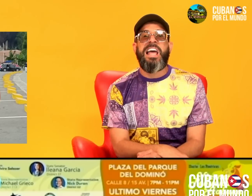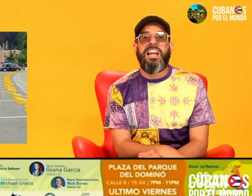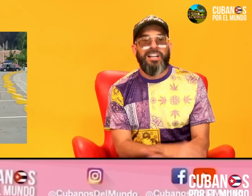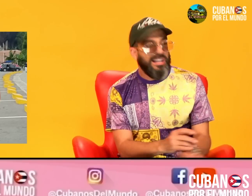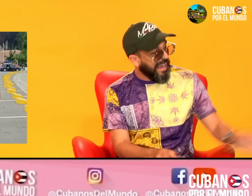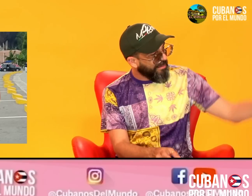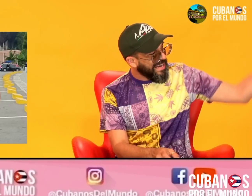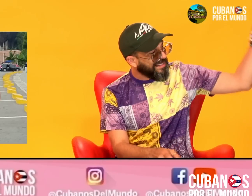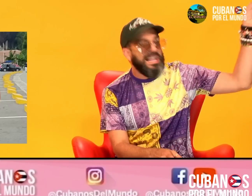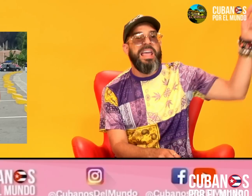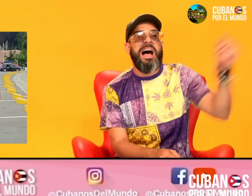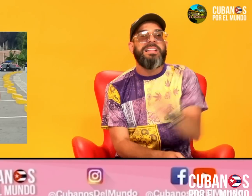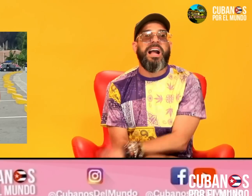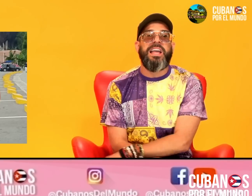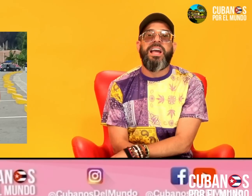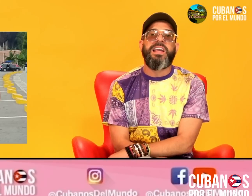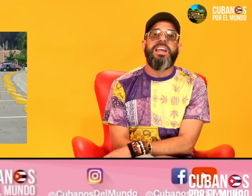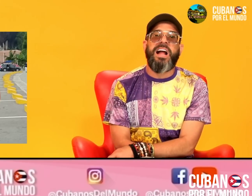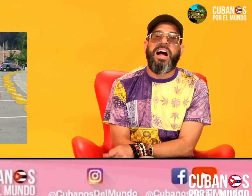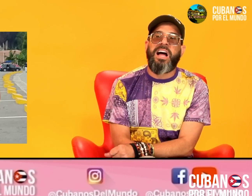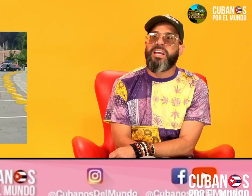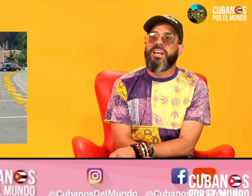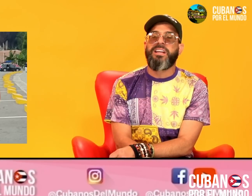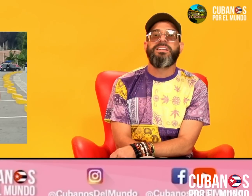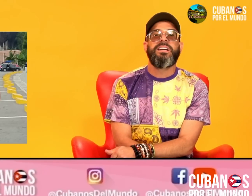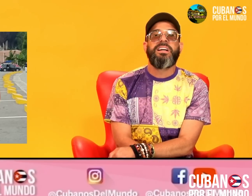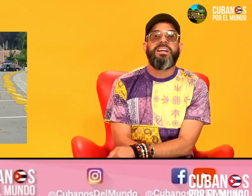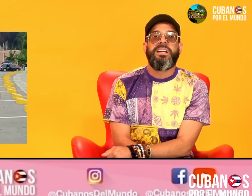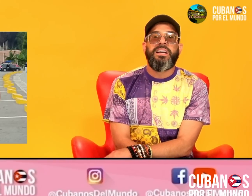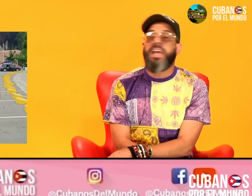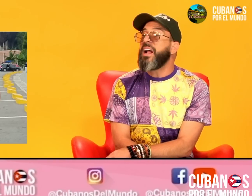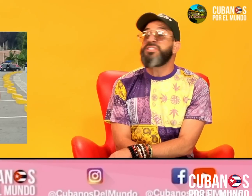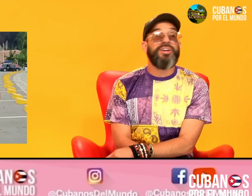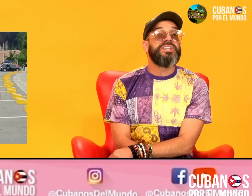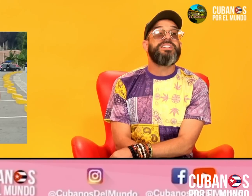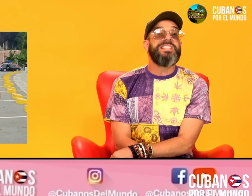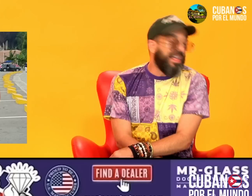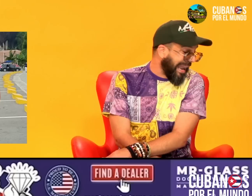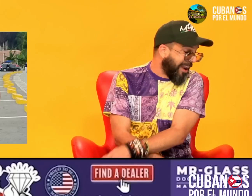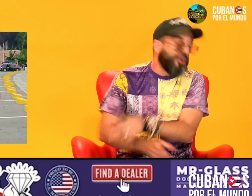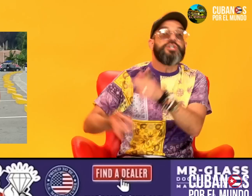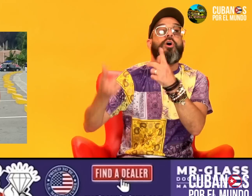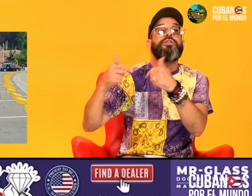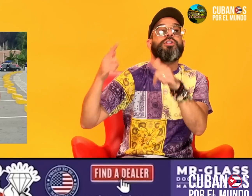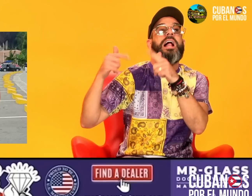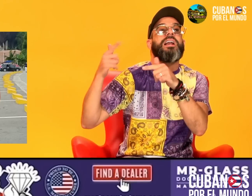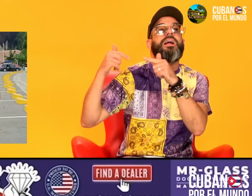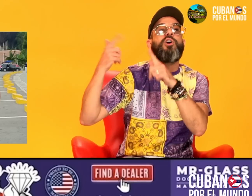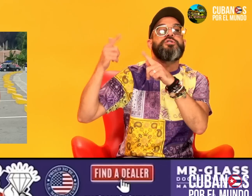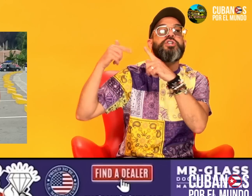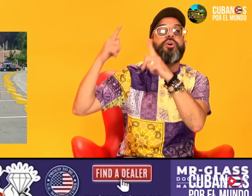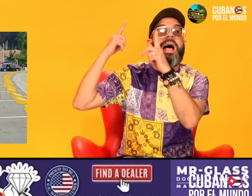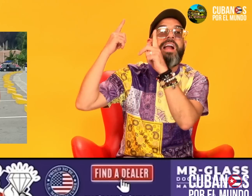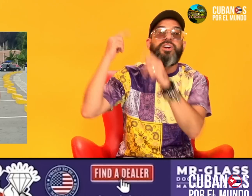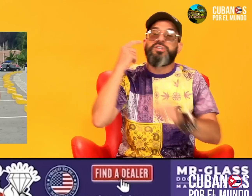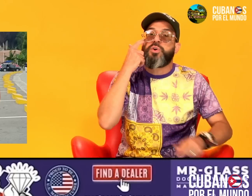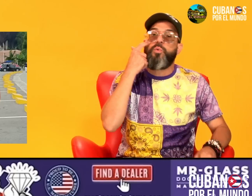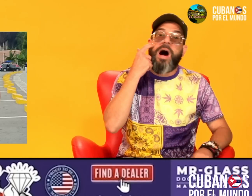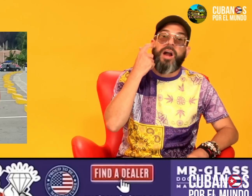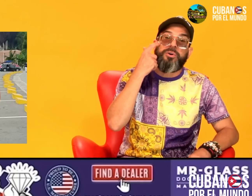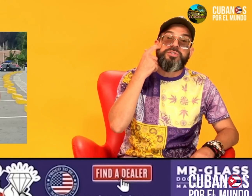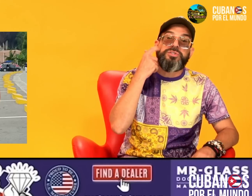dale. Camina hasta allá, hasta aquella esquina, Ade. Qué graciosa, dice Adela, los